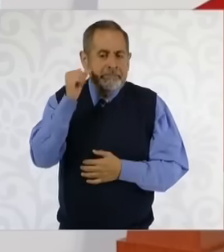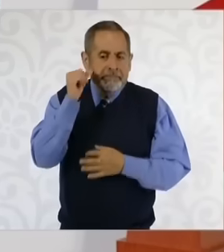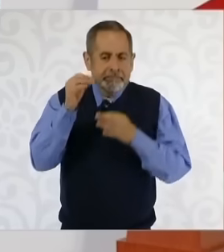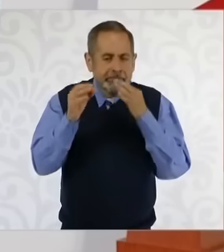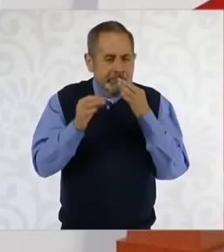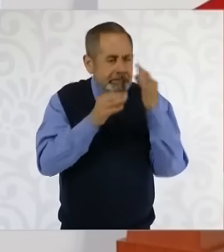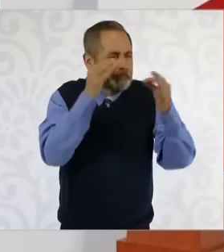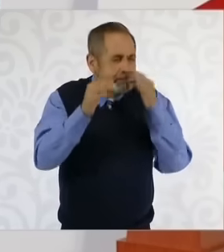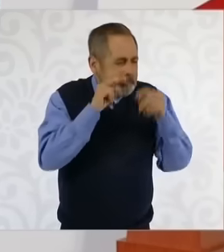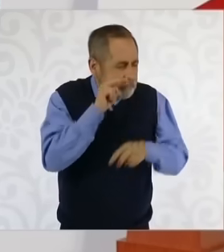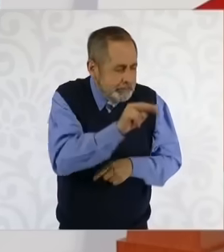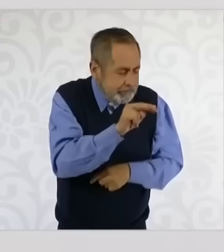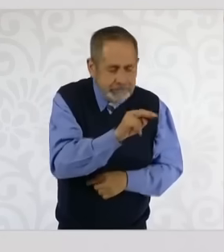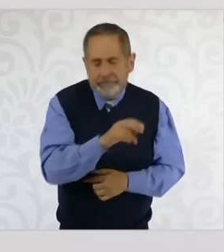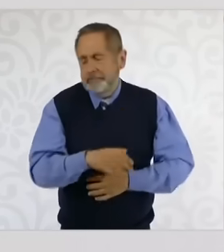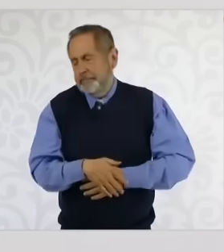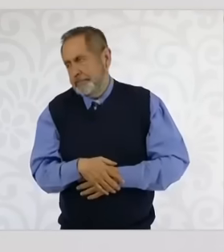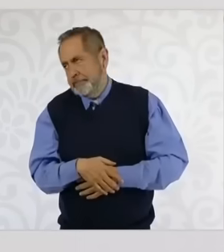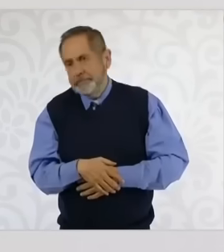publicaciones que decían,